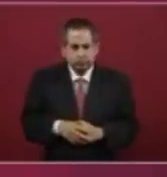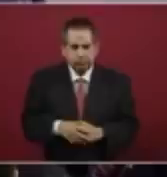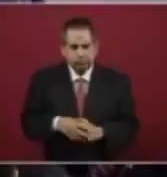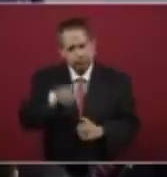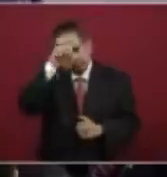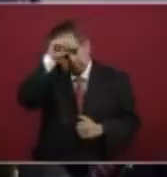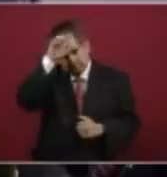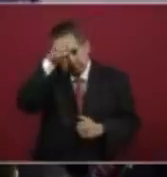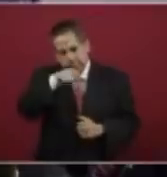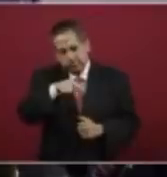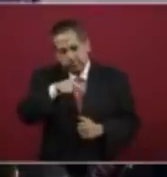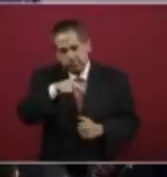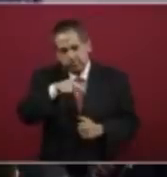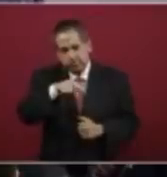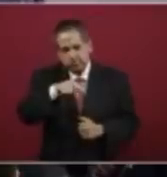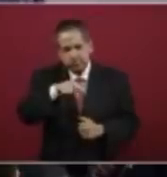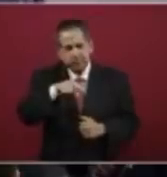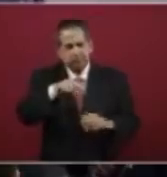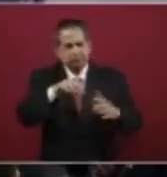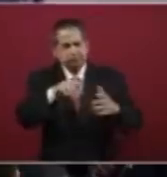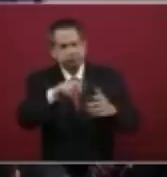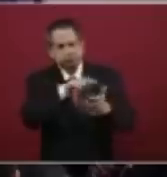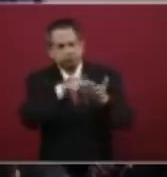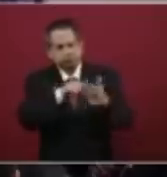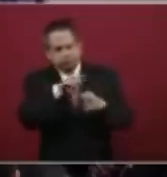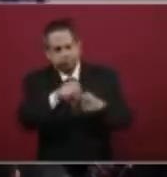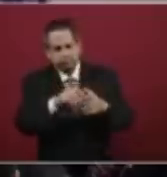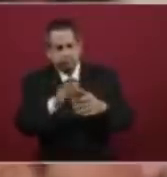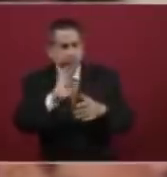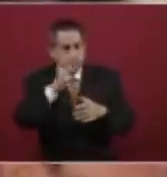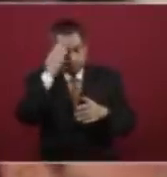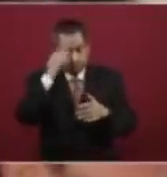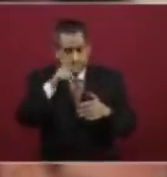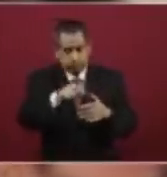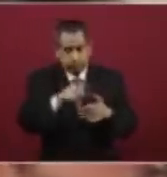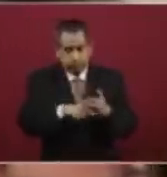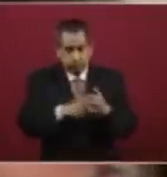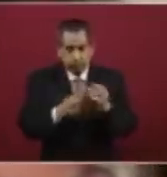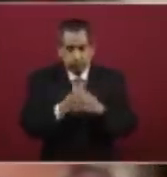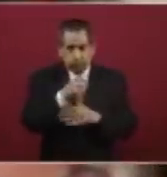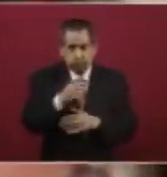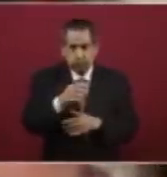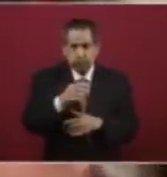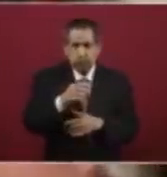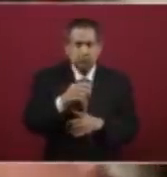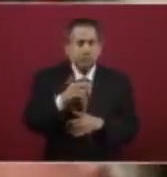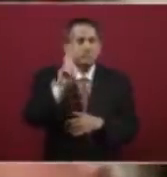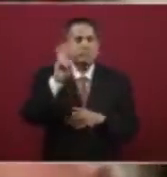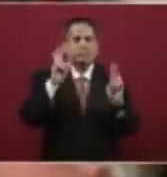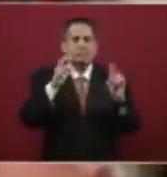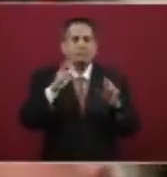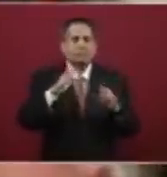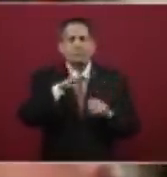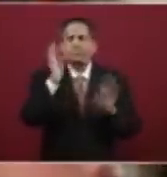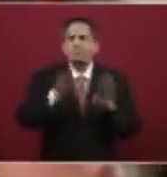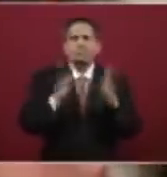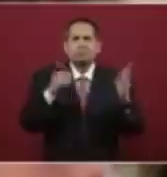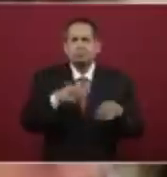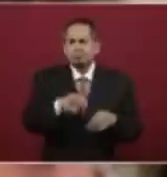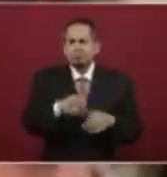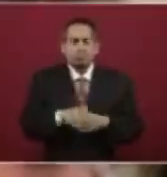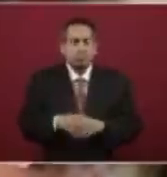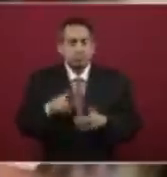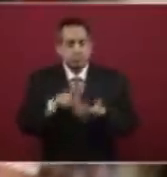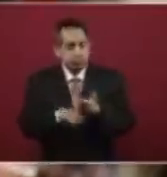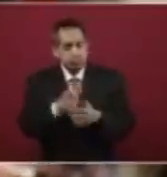en la mina de Nuevo Limón, no sé si ubique la nueva mina de a cielo abierto, donde se encuentran